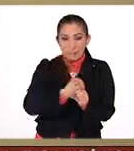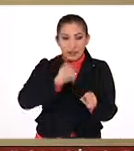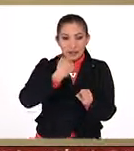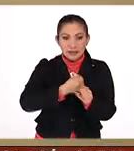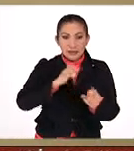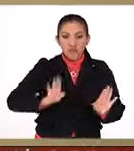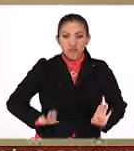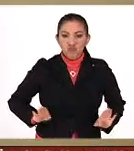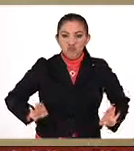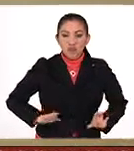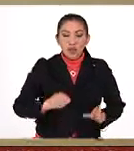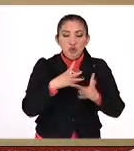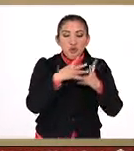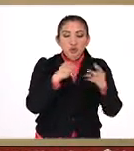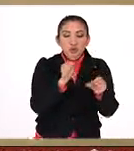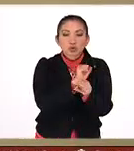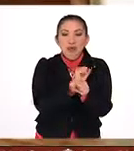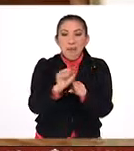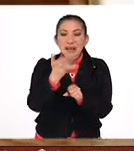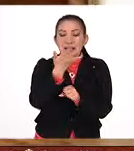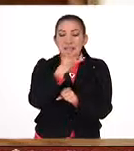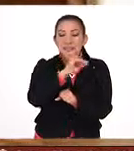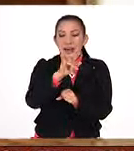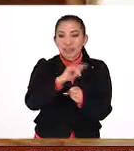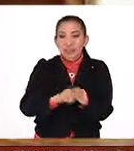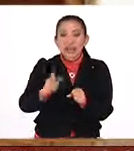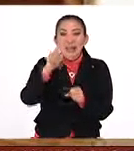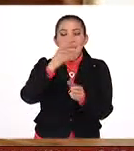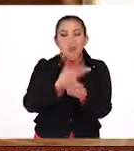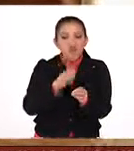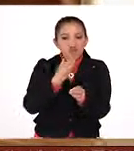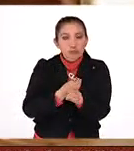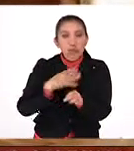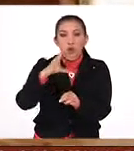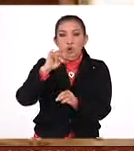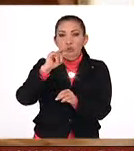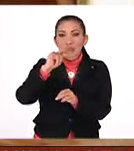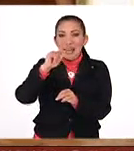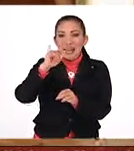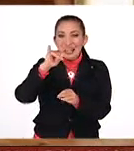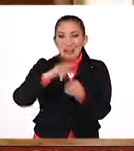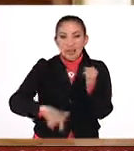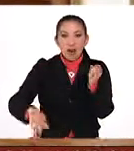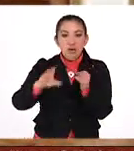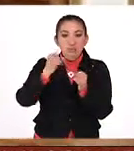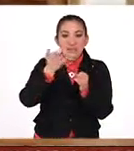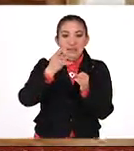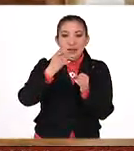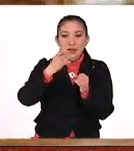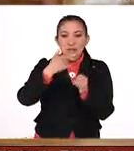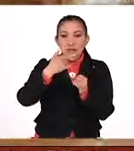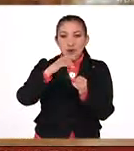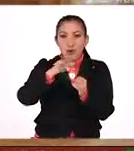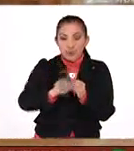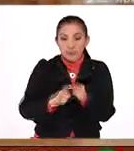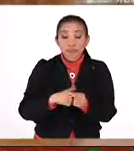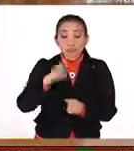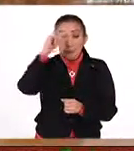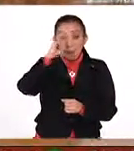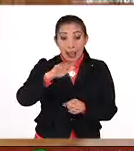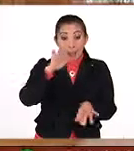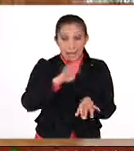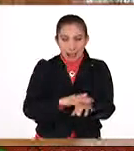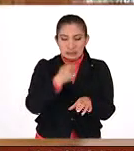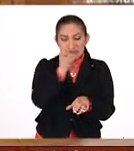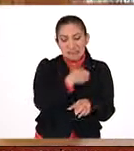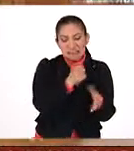de estilos de yoga suaves como el hatha yoga el yoga restaurativo el yoga kundalini o el sivananda yoga para mayor